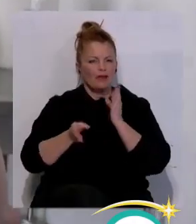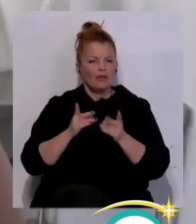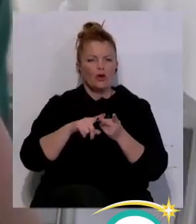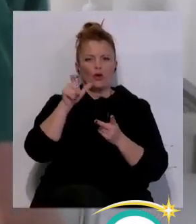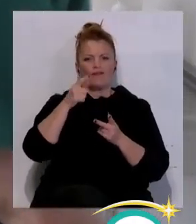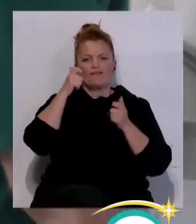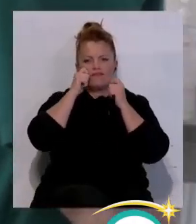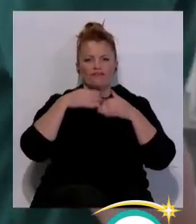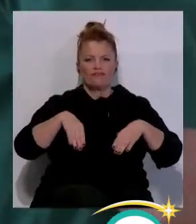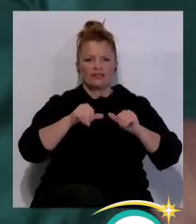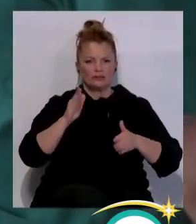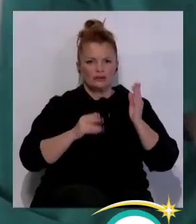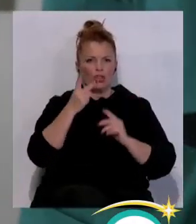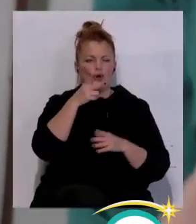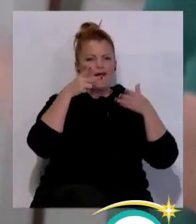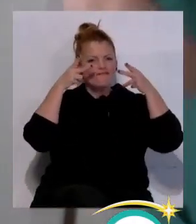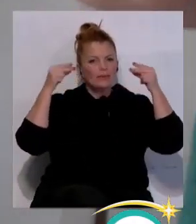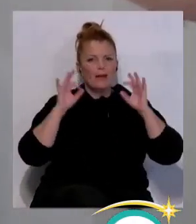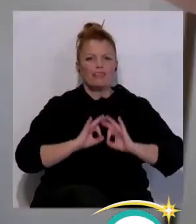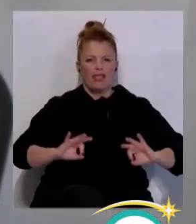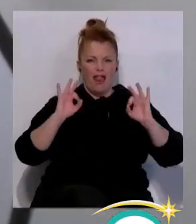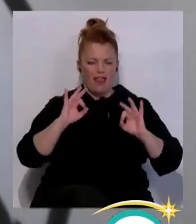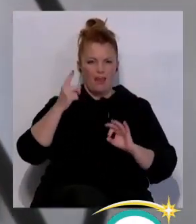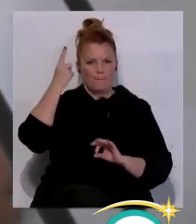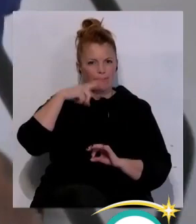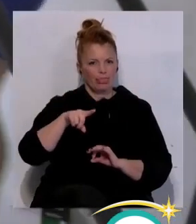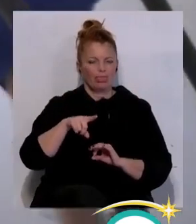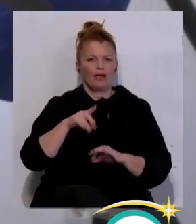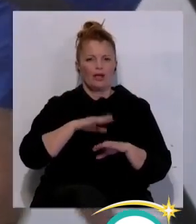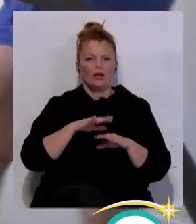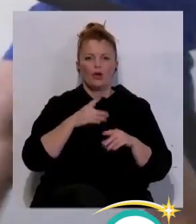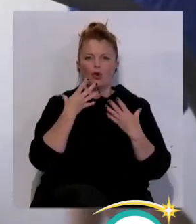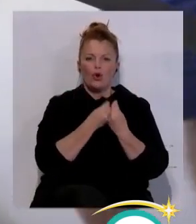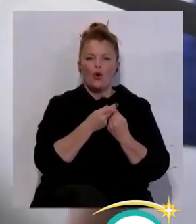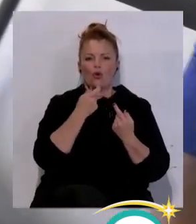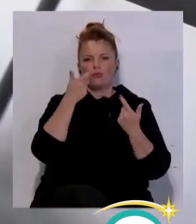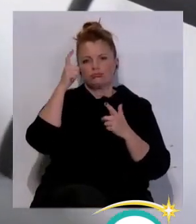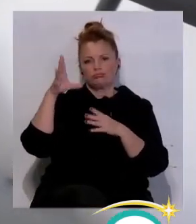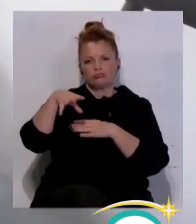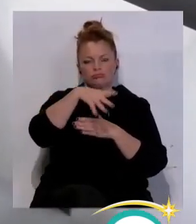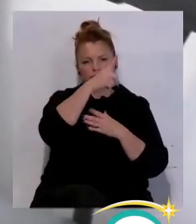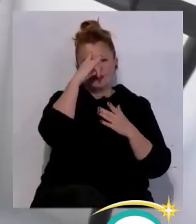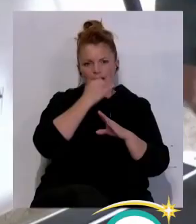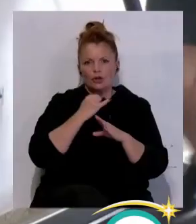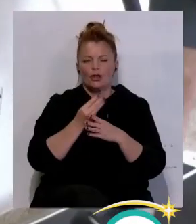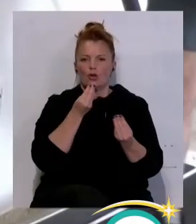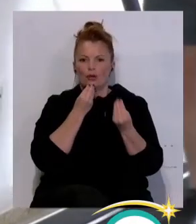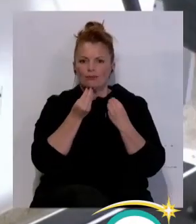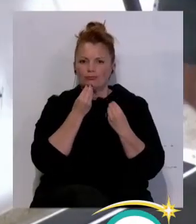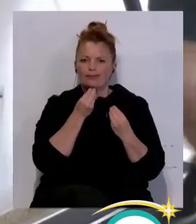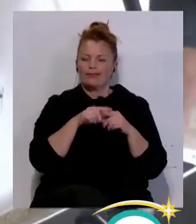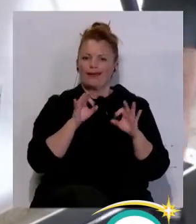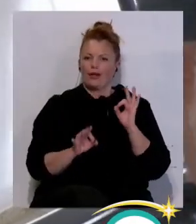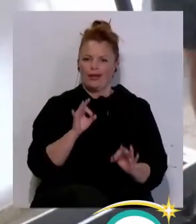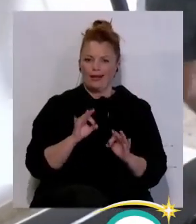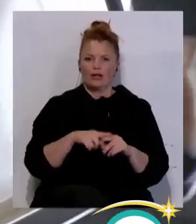una fisioterapeuta y dos enfermeras especializadas, contando con las aportaciones de psicólogos, endocrinos y nutricionistas,